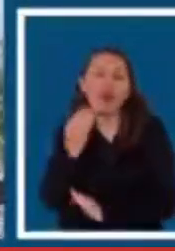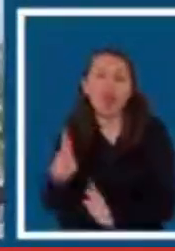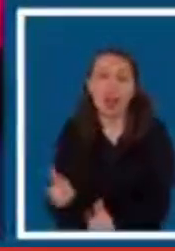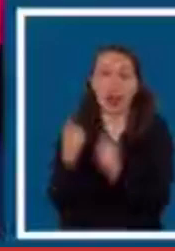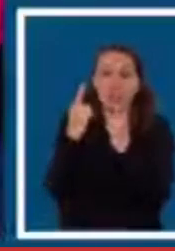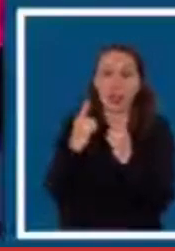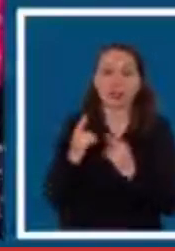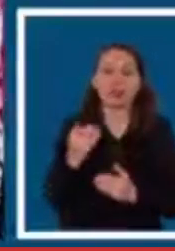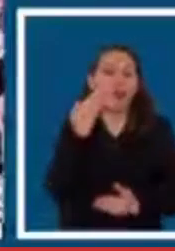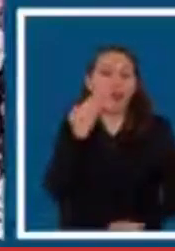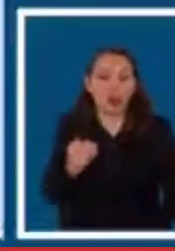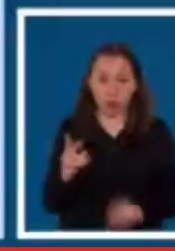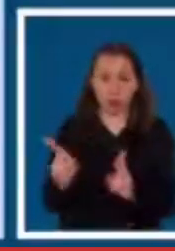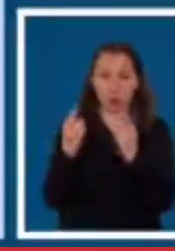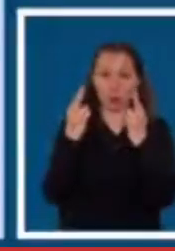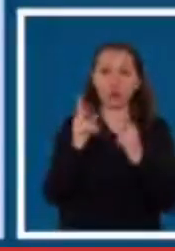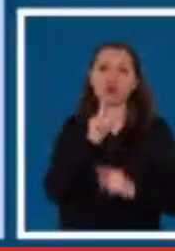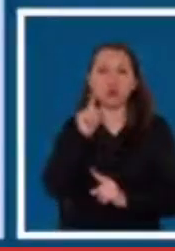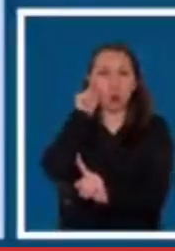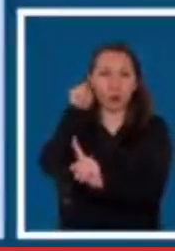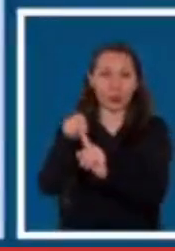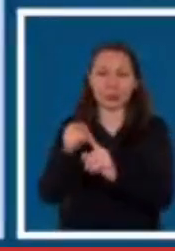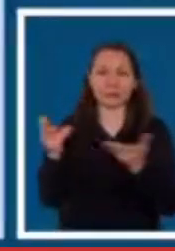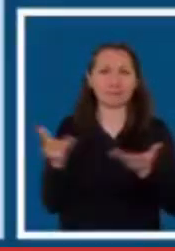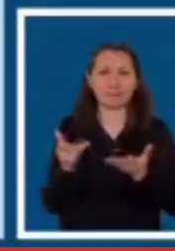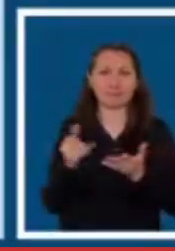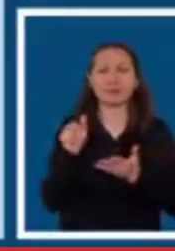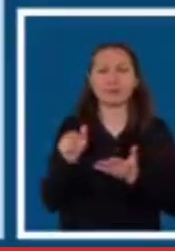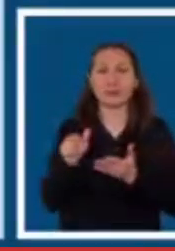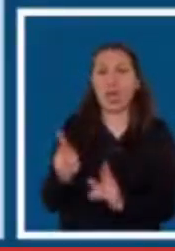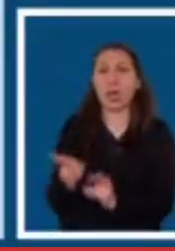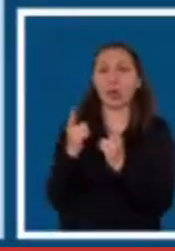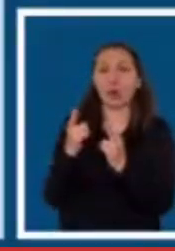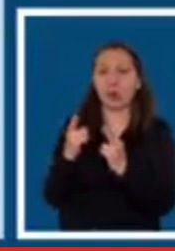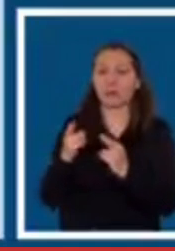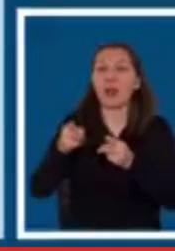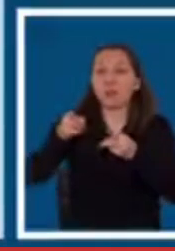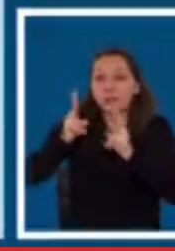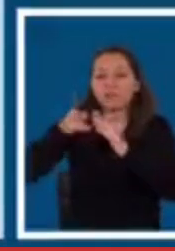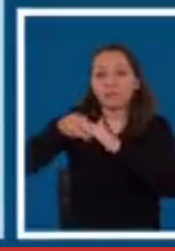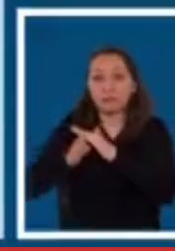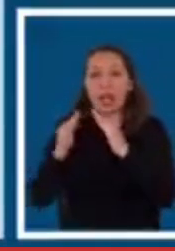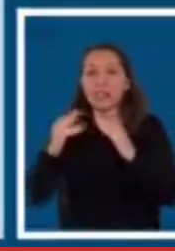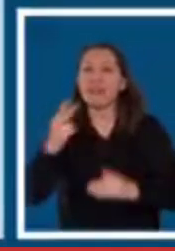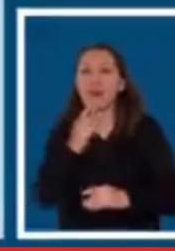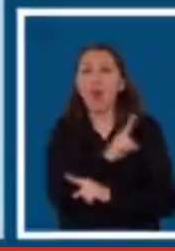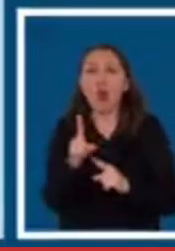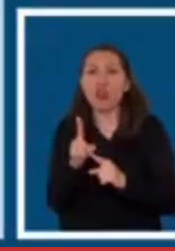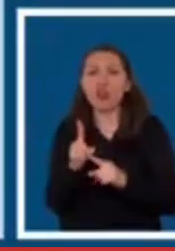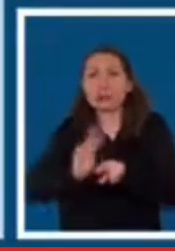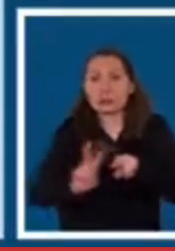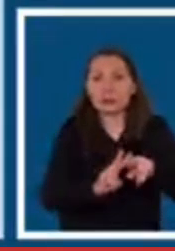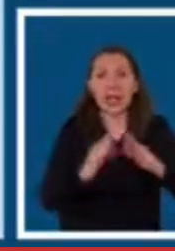ya y el bono de recuperación tiene como objetivo principalmente recuperar la habitabilidad de la vivienda no reponer